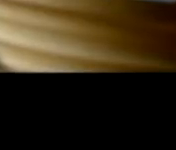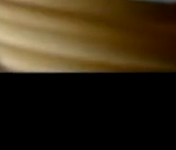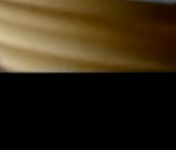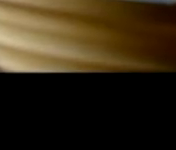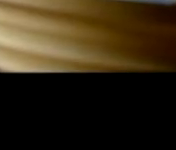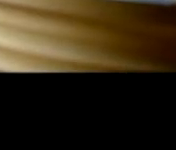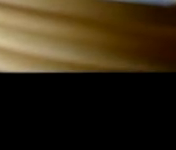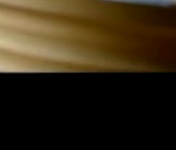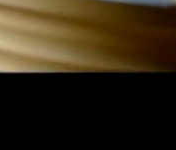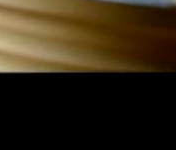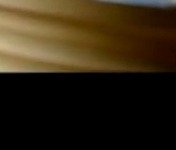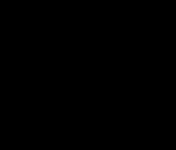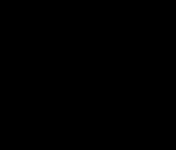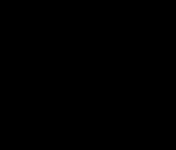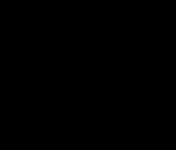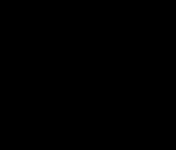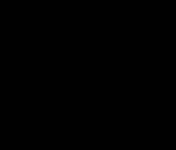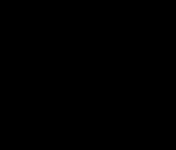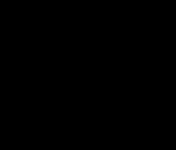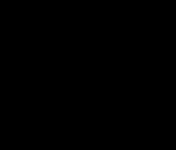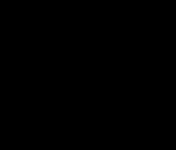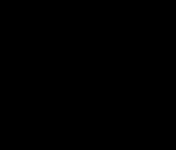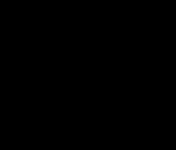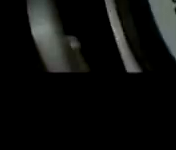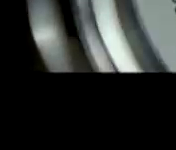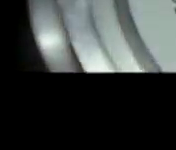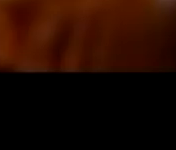reviente retiramos el arroz